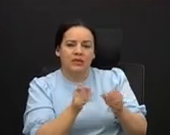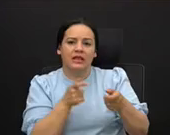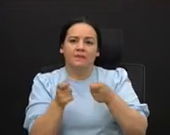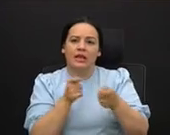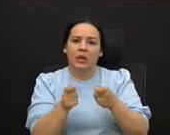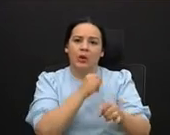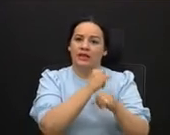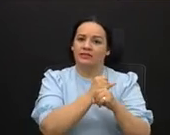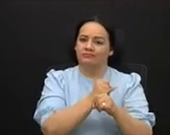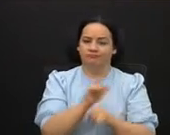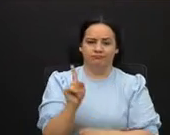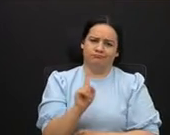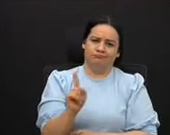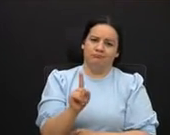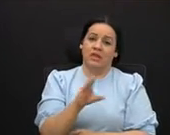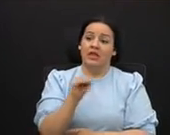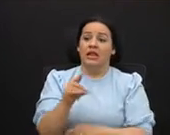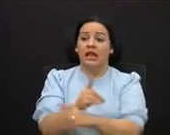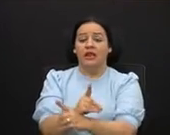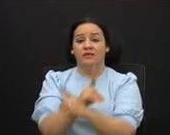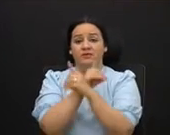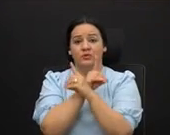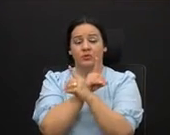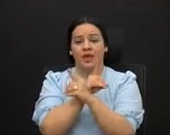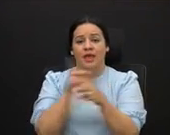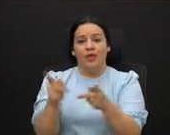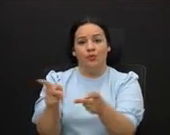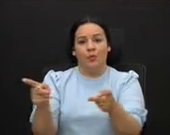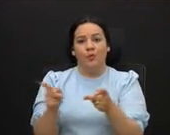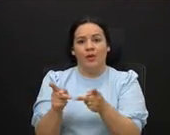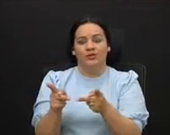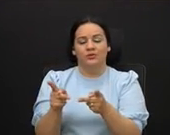institución. Asimismo, la Defensoría es un puesto